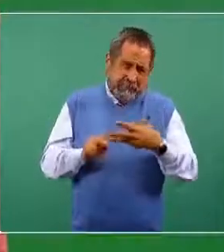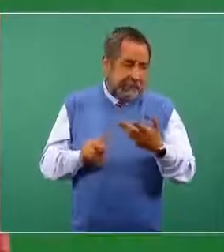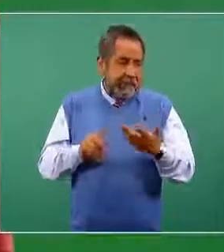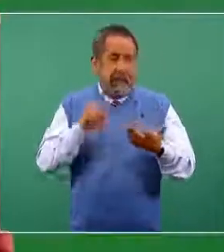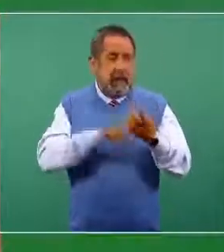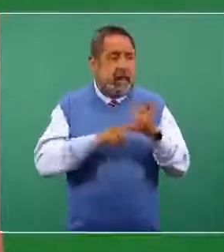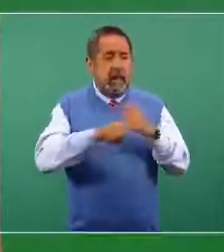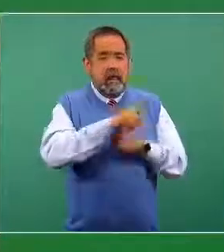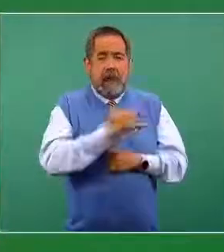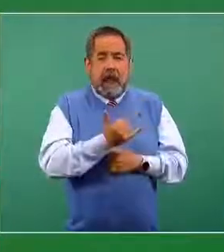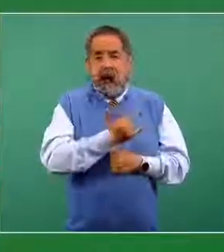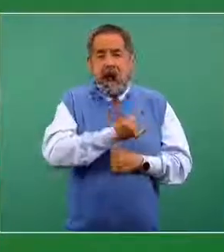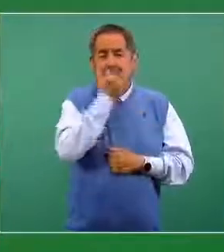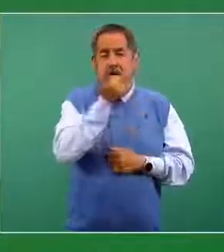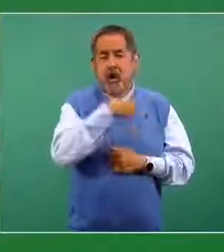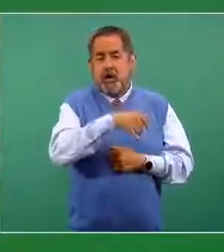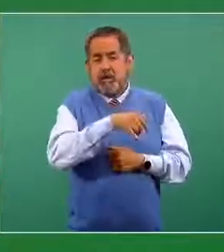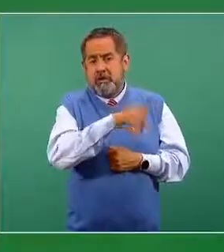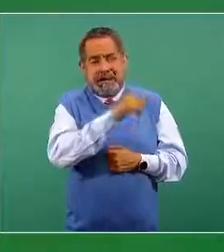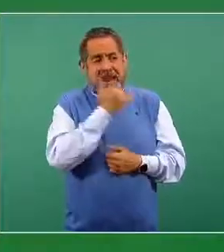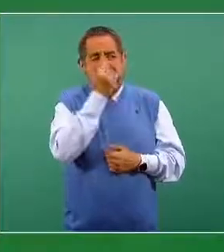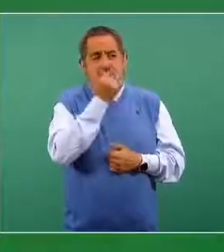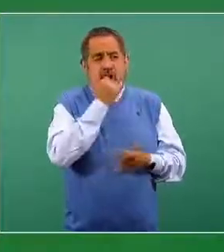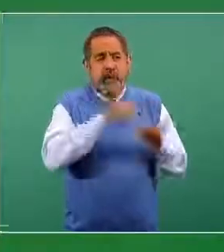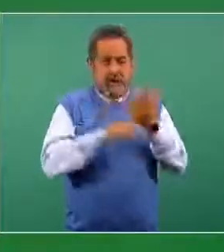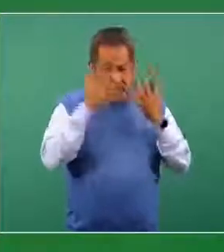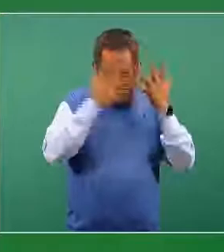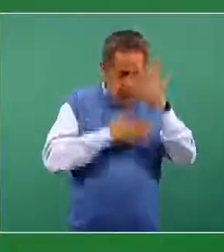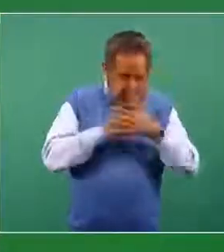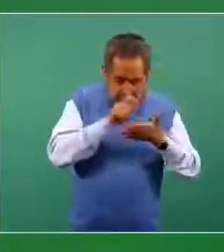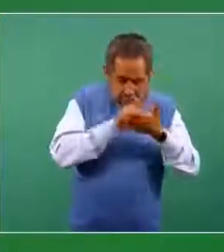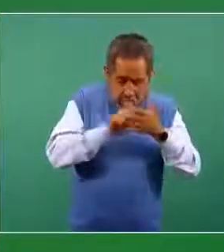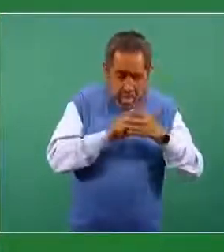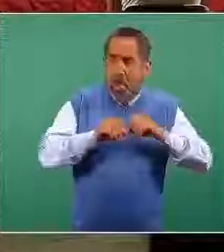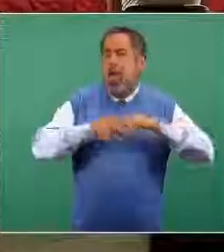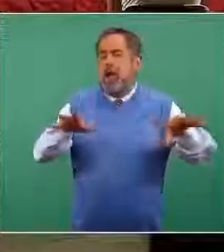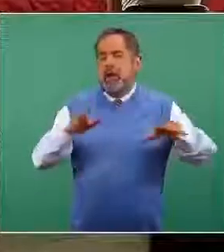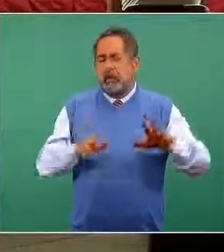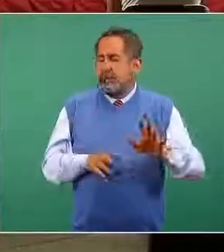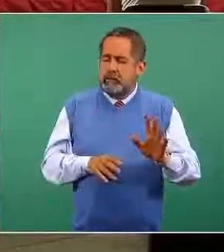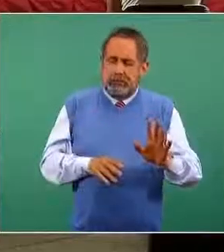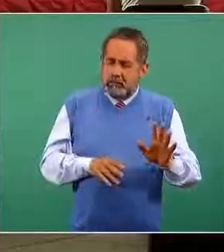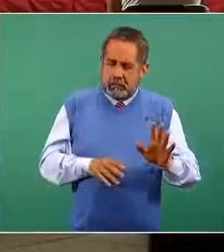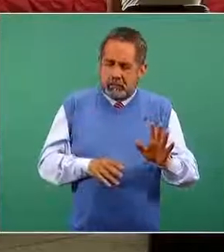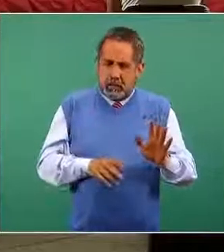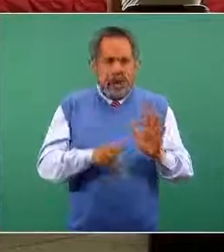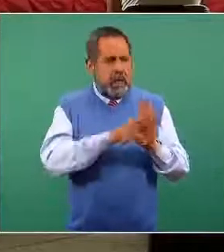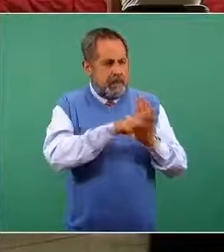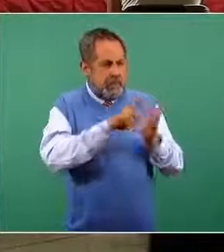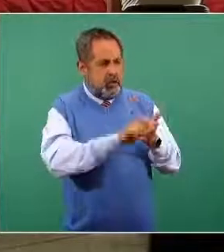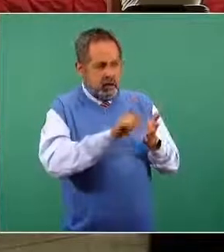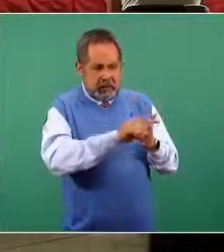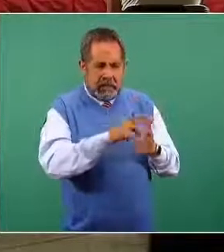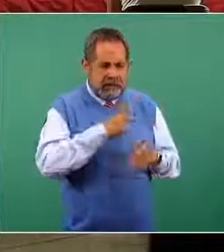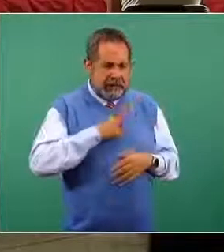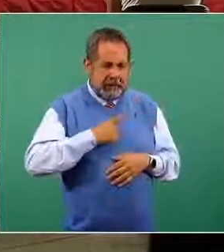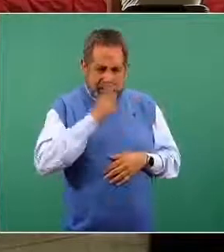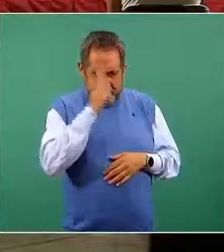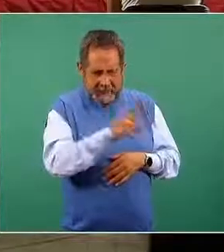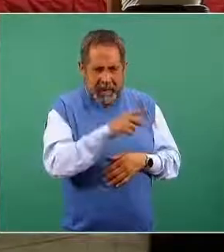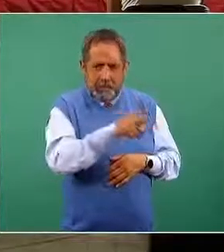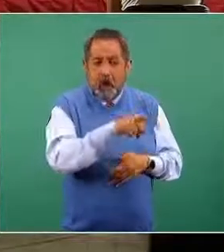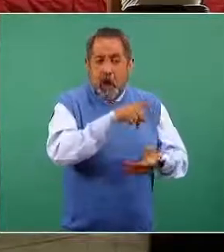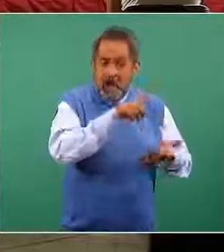de una interpretación errónea de la información. El trabajo periodístico merece todo nuestro respeto, pero